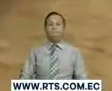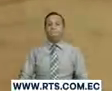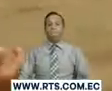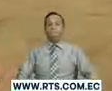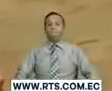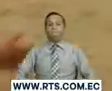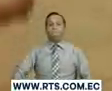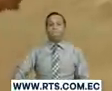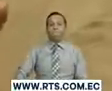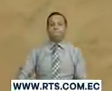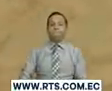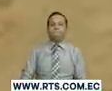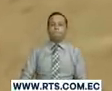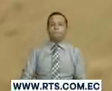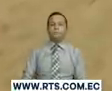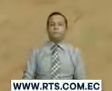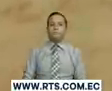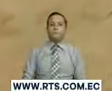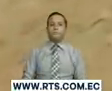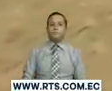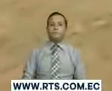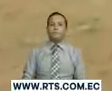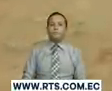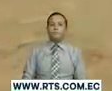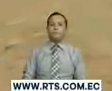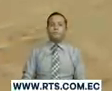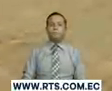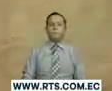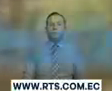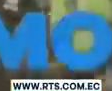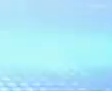Vera, informó Jorge Escobar.